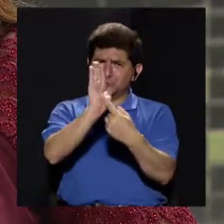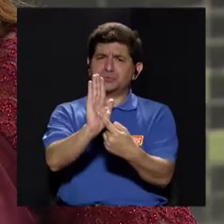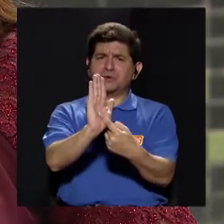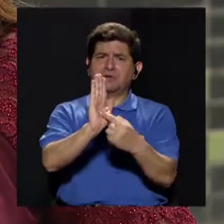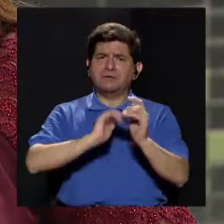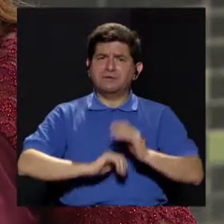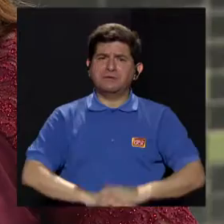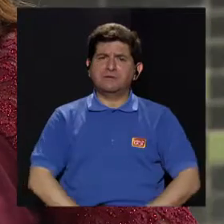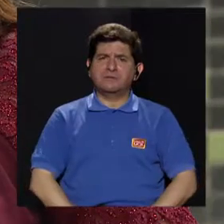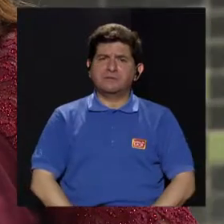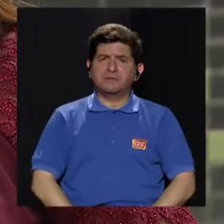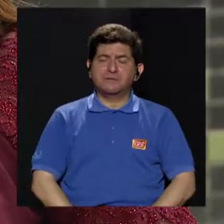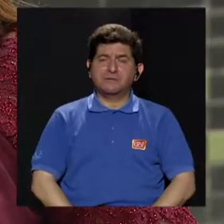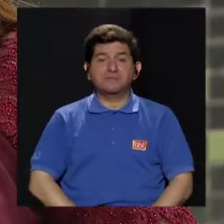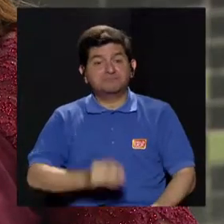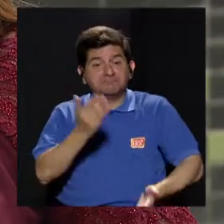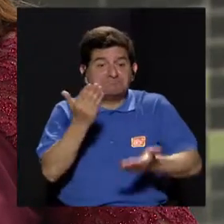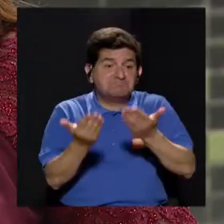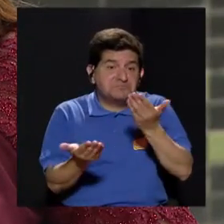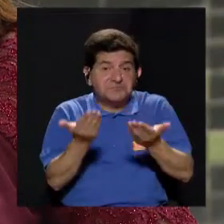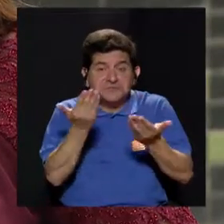demostrado